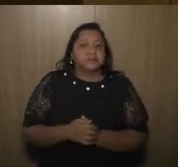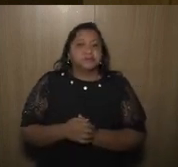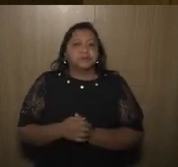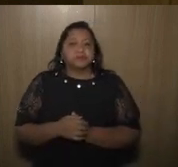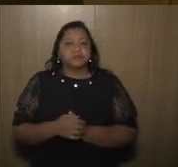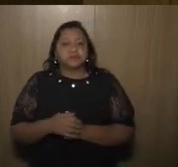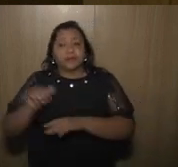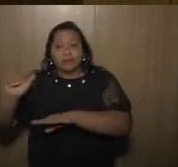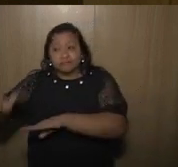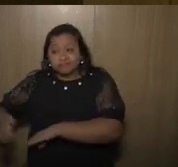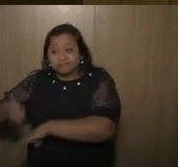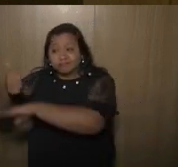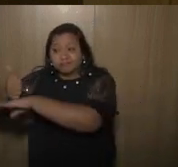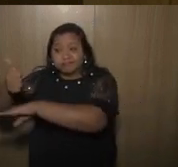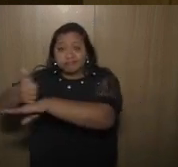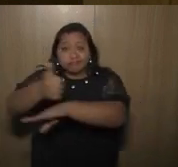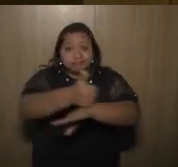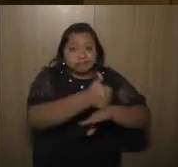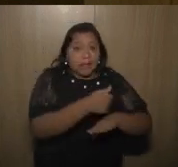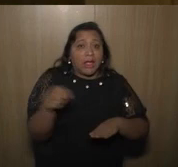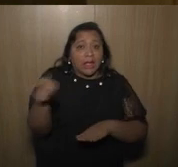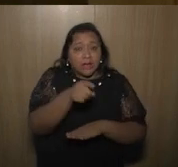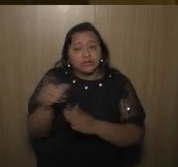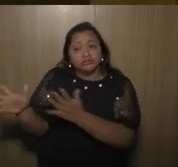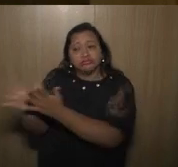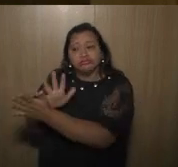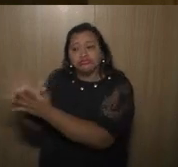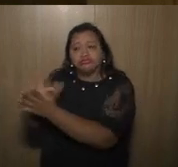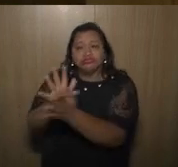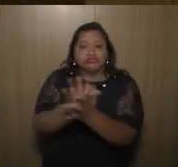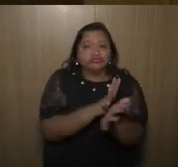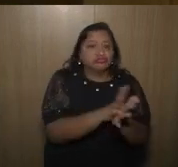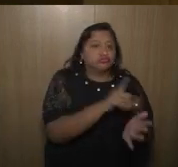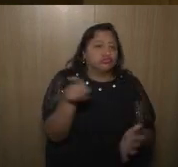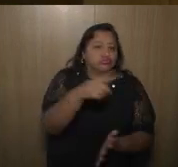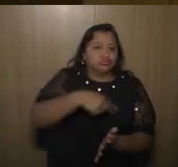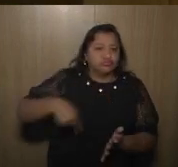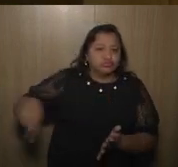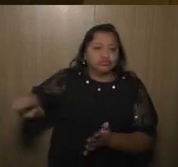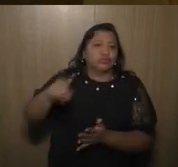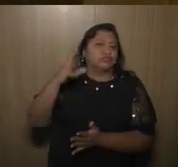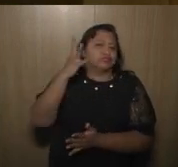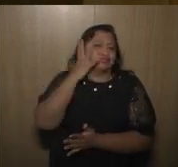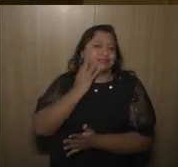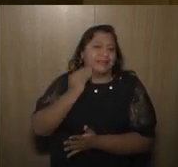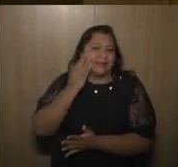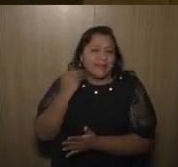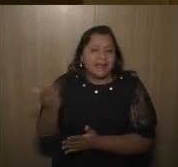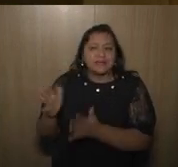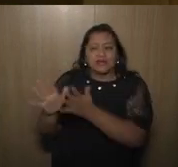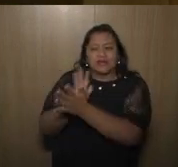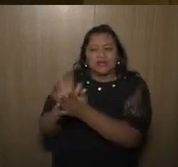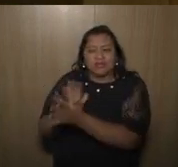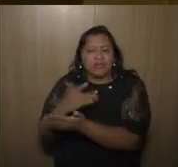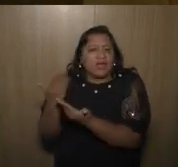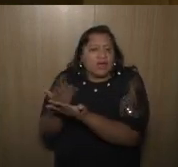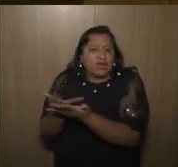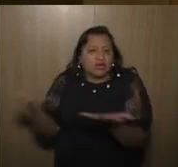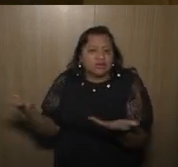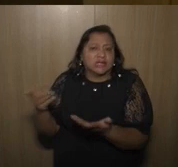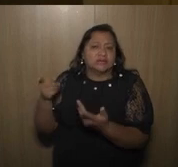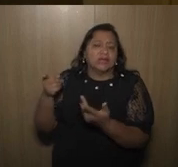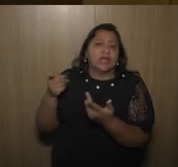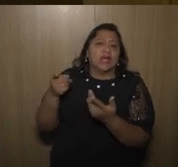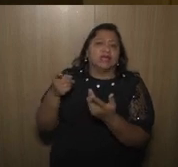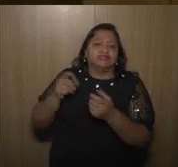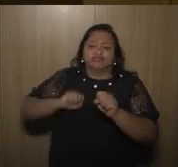los directivos de las instituciones nos van a compartir su percepción en forma de estudios de casos del orden misional, táctico